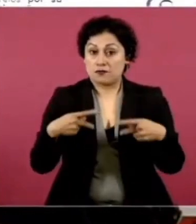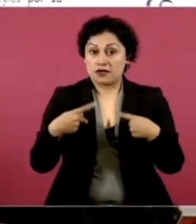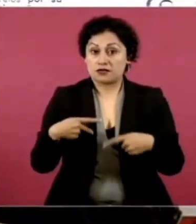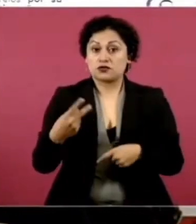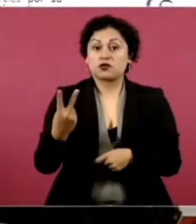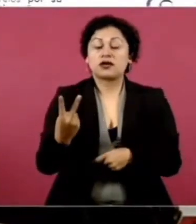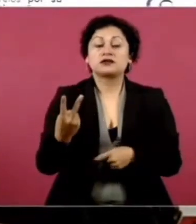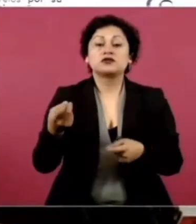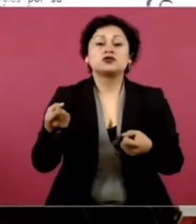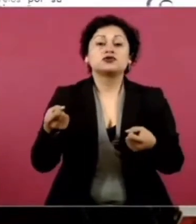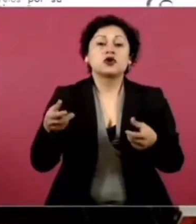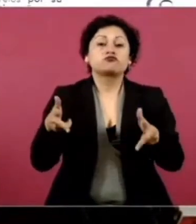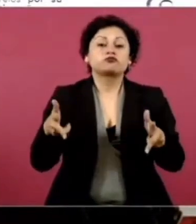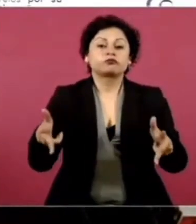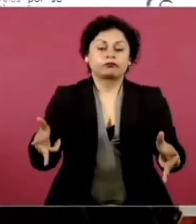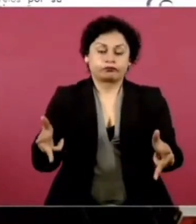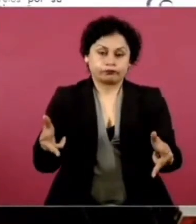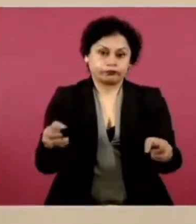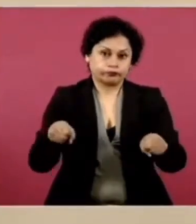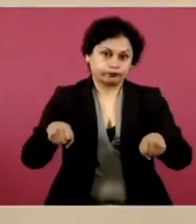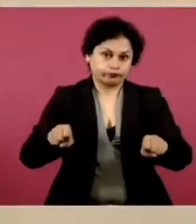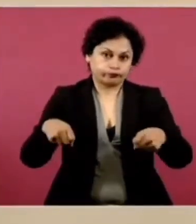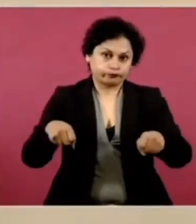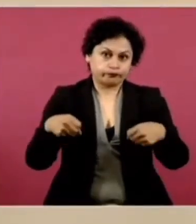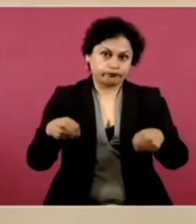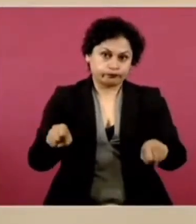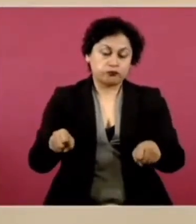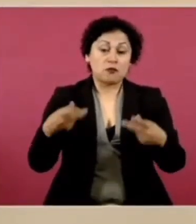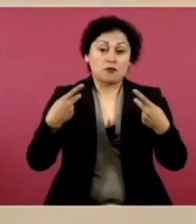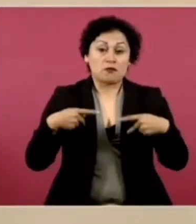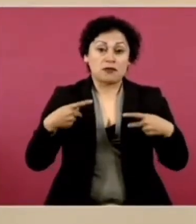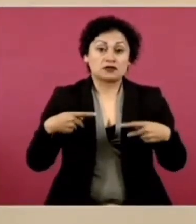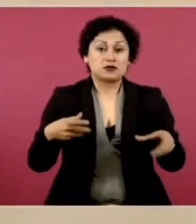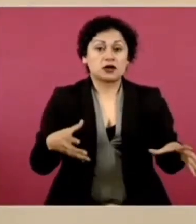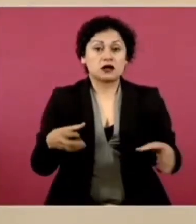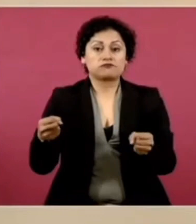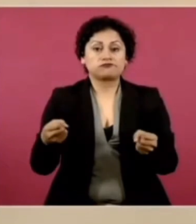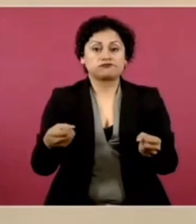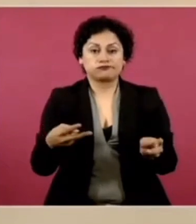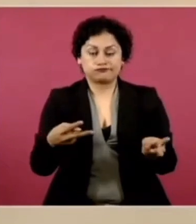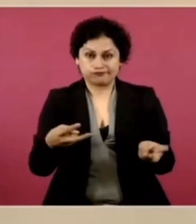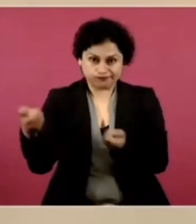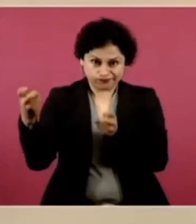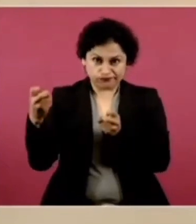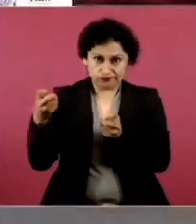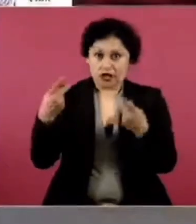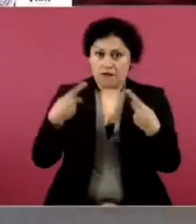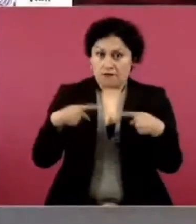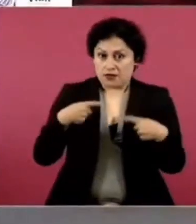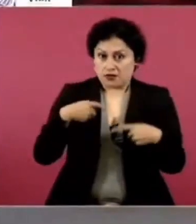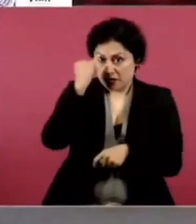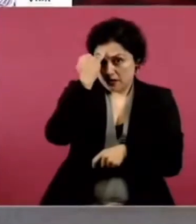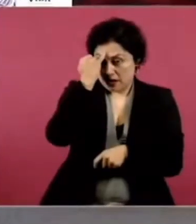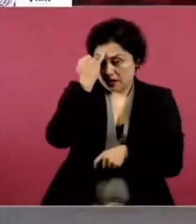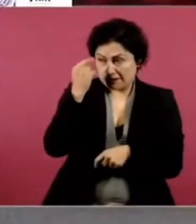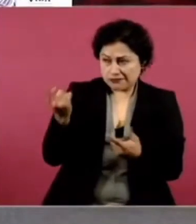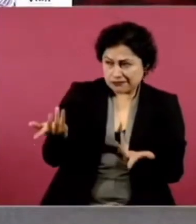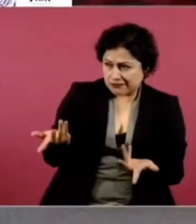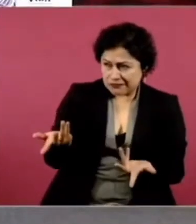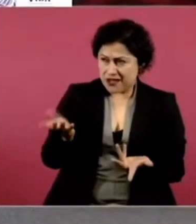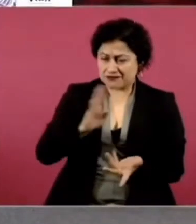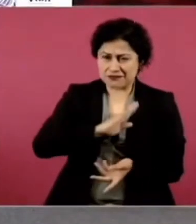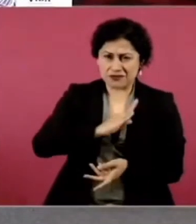2 motocicletas. Los sujetos intentaron despojarlo del dinero, pero el ciudadano hindú, que no entiende